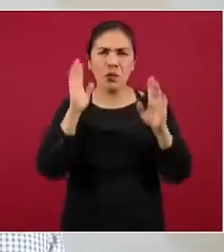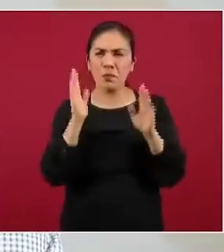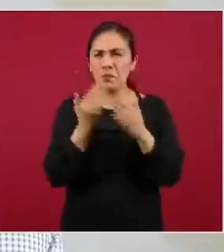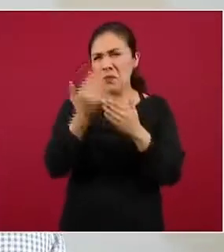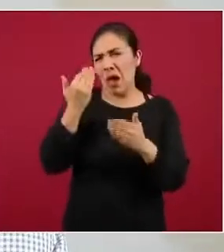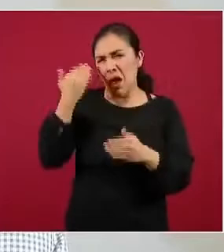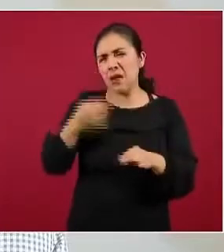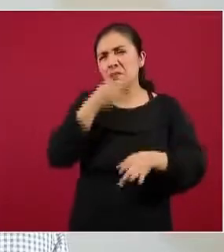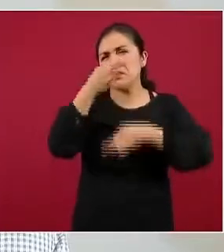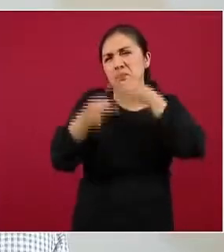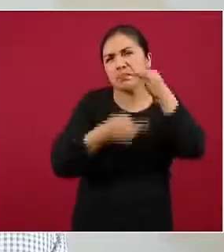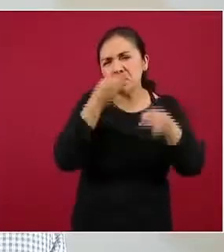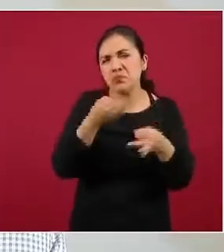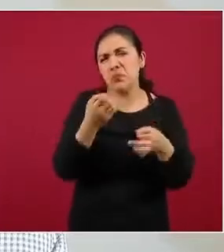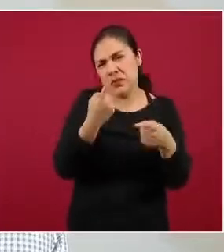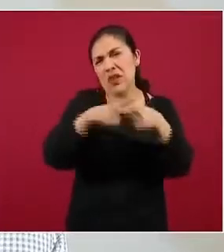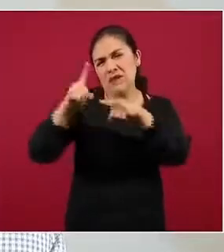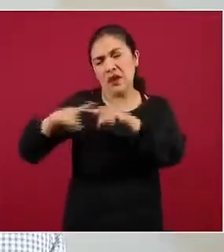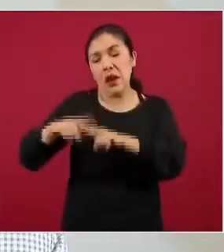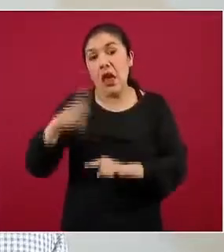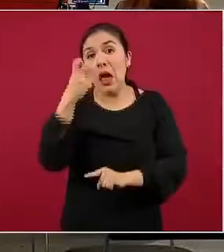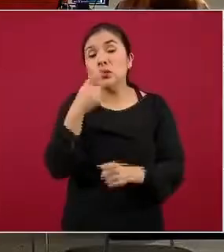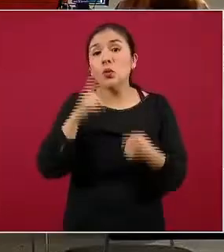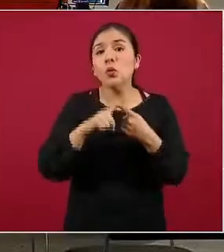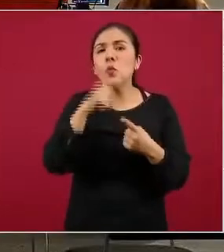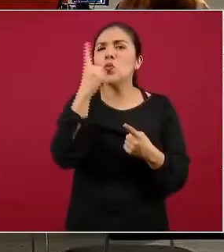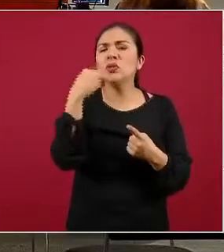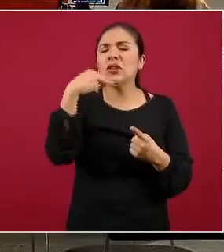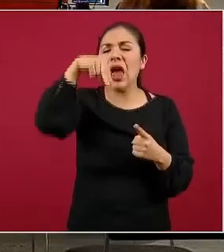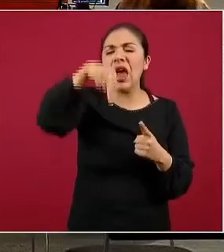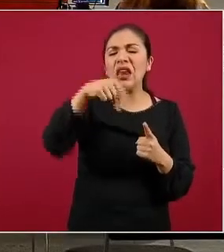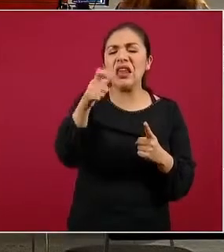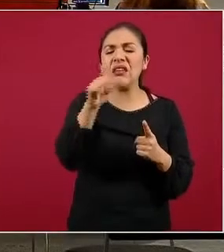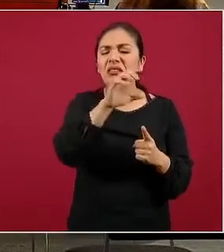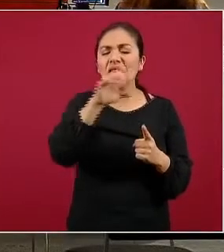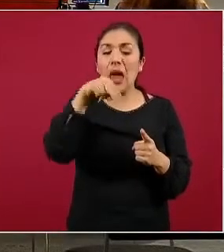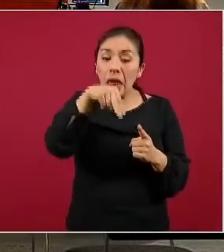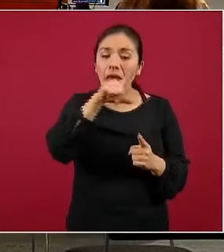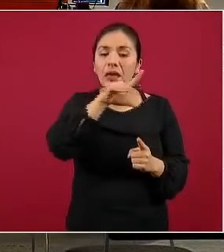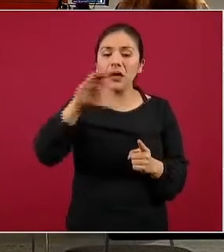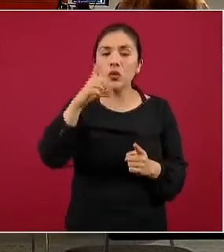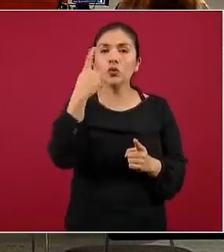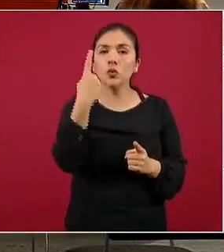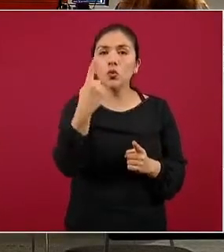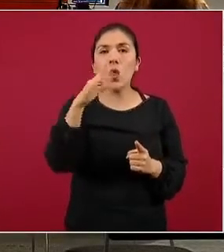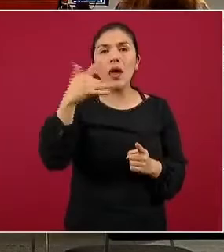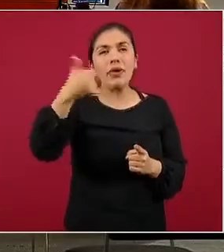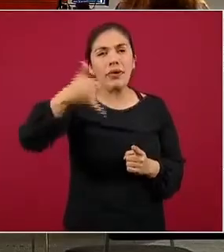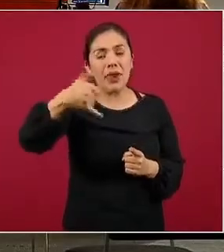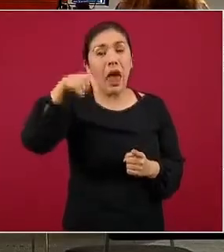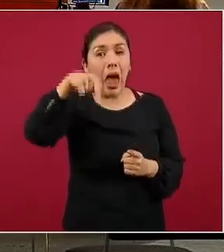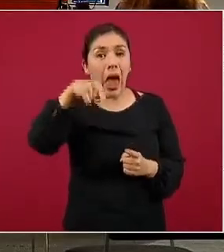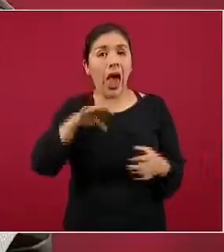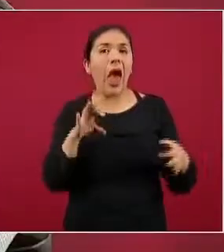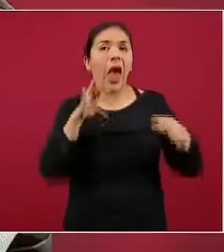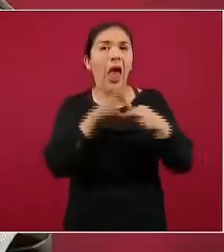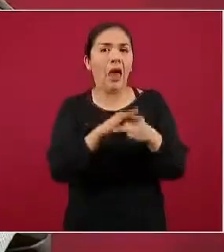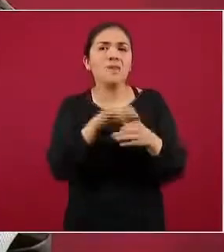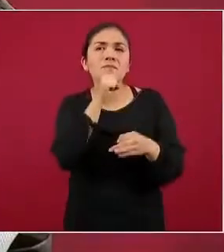publicado, es específicamente una denominada N501Y, que es la que se está asociando, digamos, a